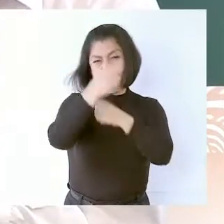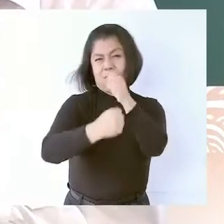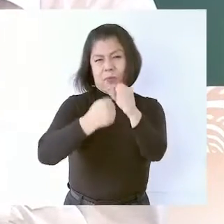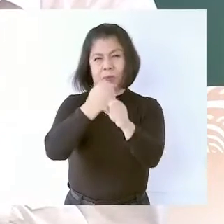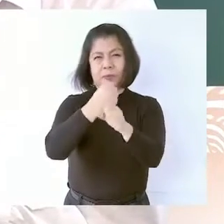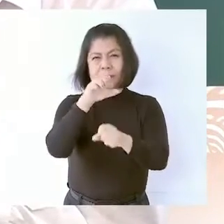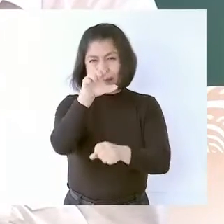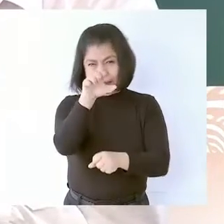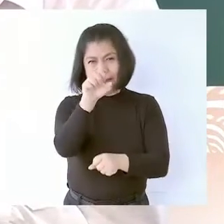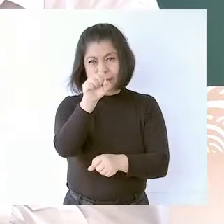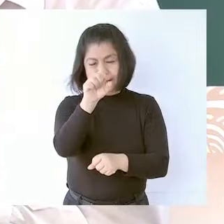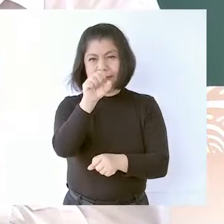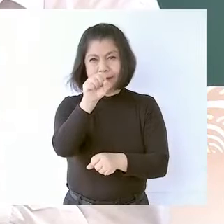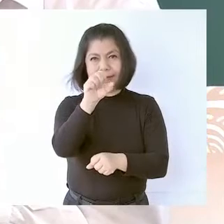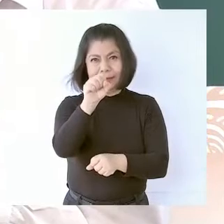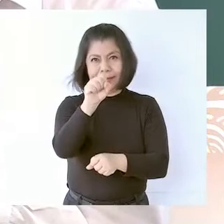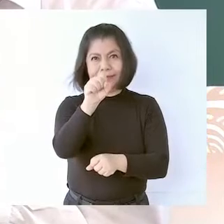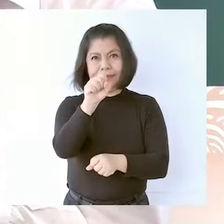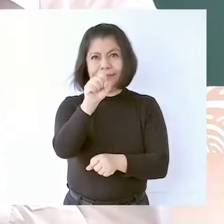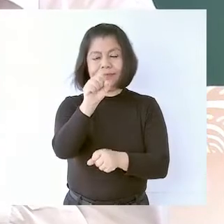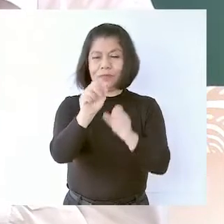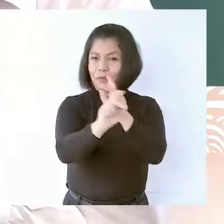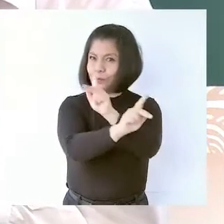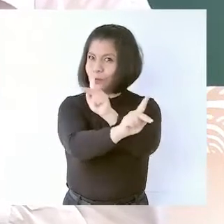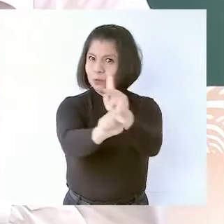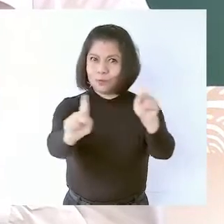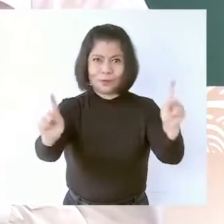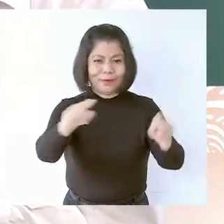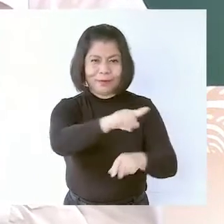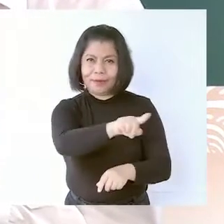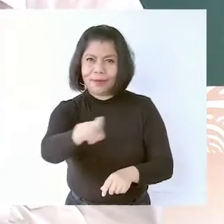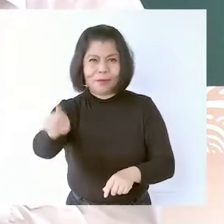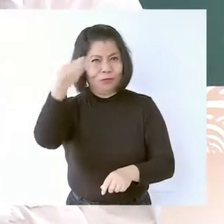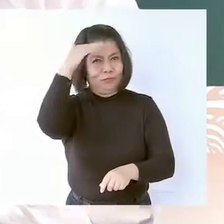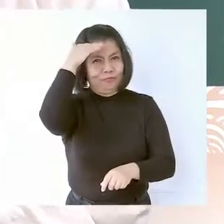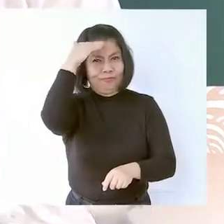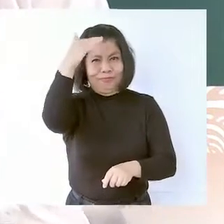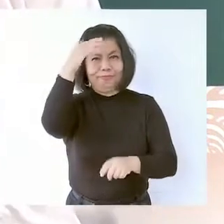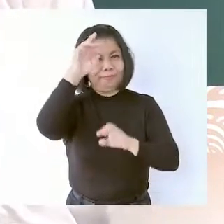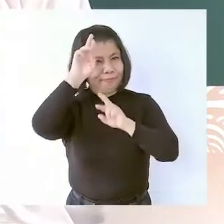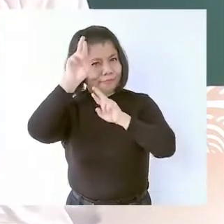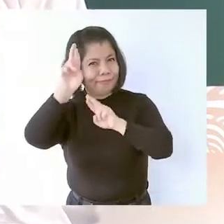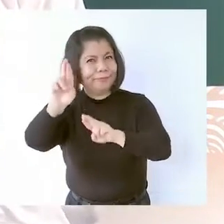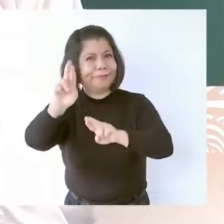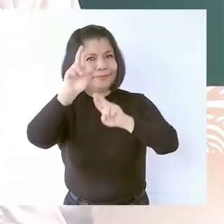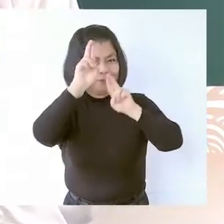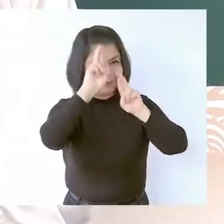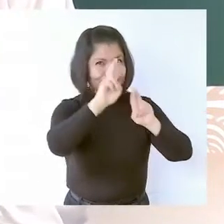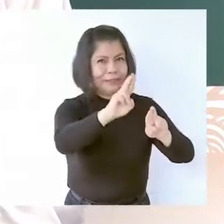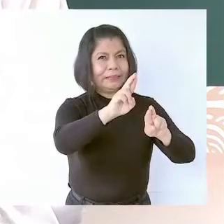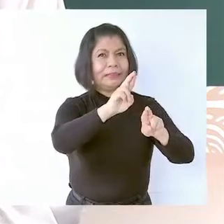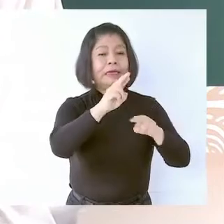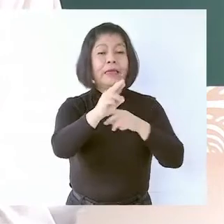a los ancianos respetables y de 60 y